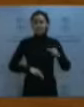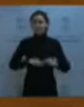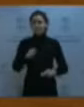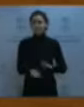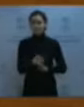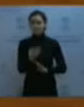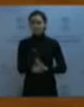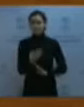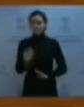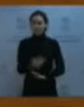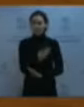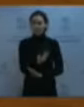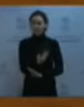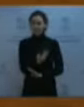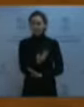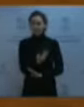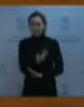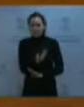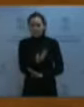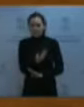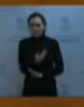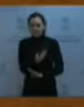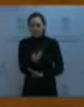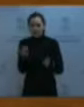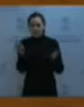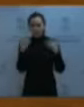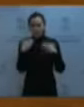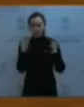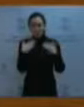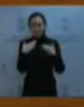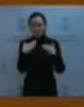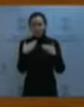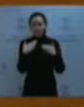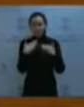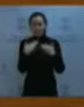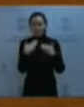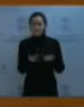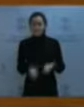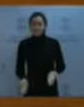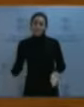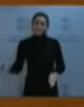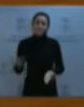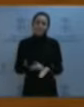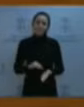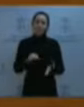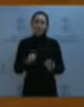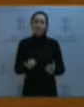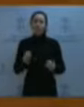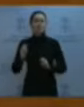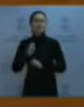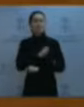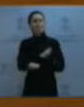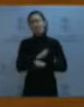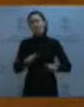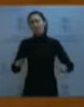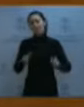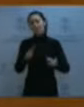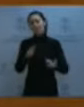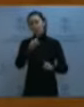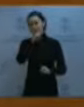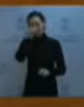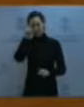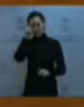Gobierno las pocas inversiones que hace el Gobierno central, sobre todo en Asturias, que vemos que cada vez son menos, cada vez hay menos